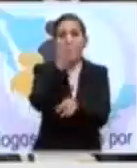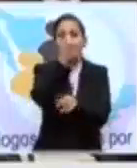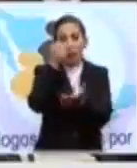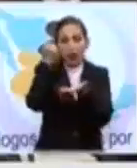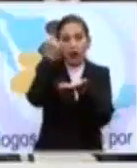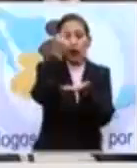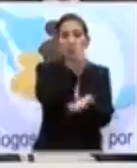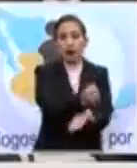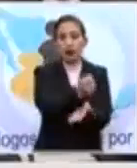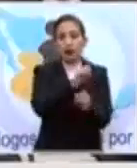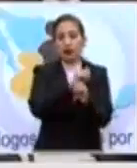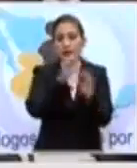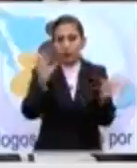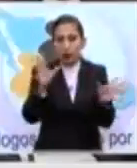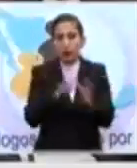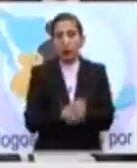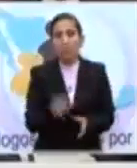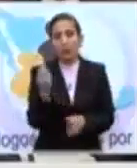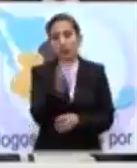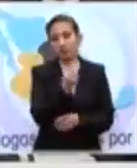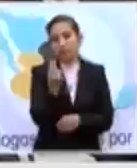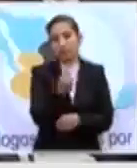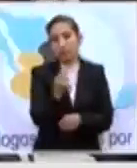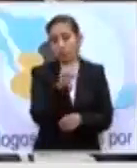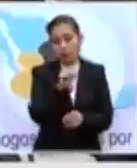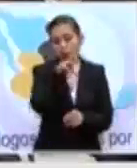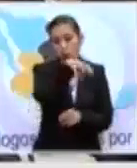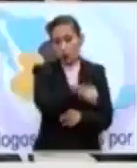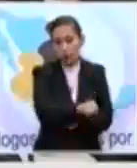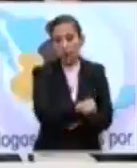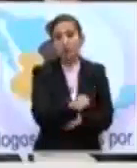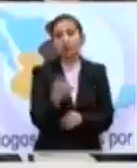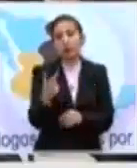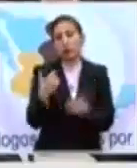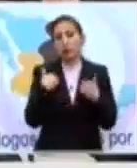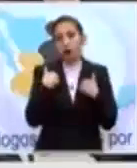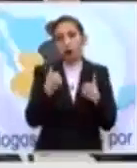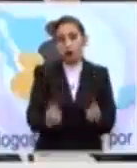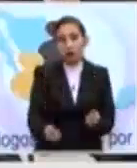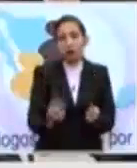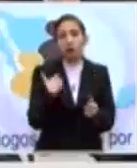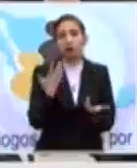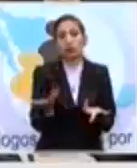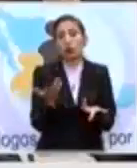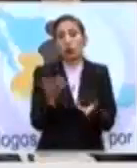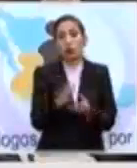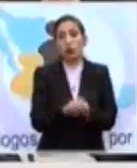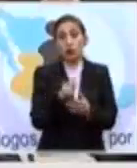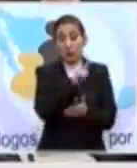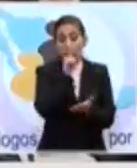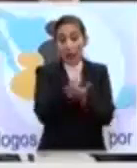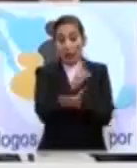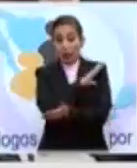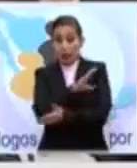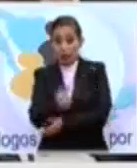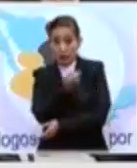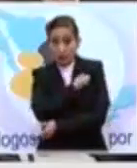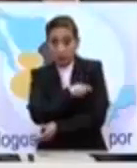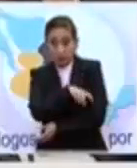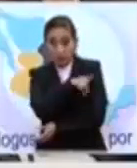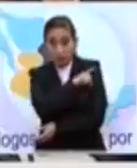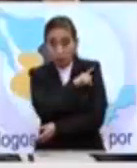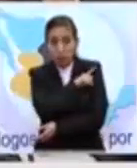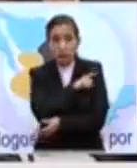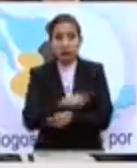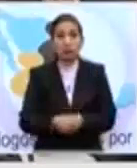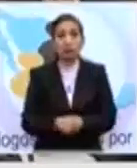Interno Bruto, claro que sí, se requiere más, no alcanza. Y entiendo que parte de lo que vino a hacer la reforma a la Ley General de Salud que hubo en estos